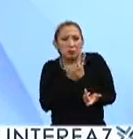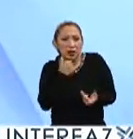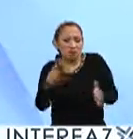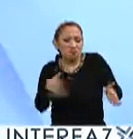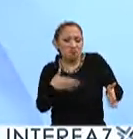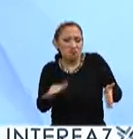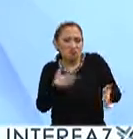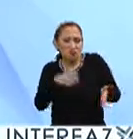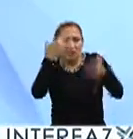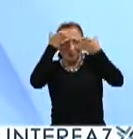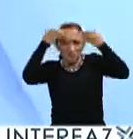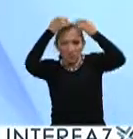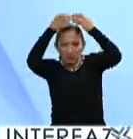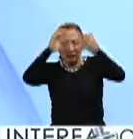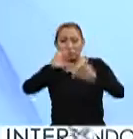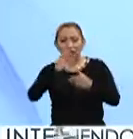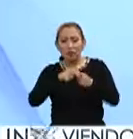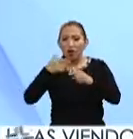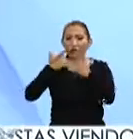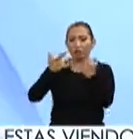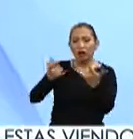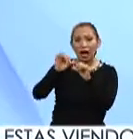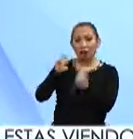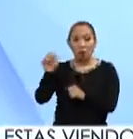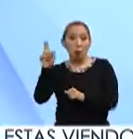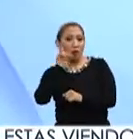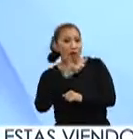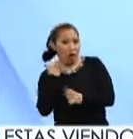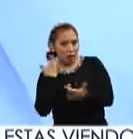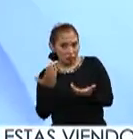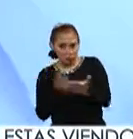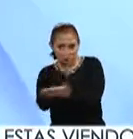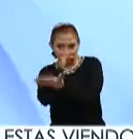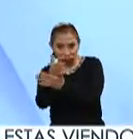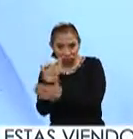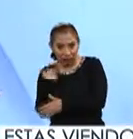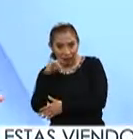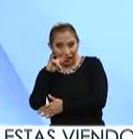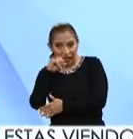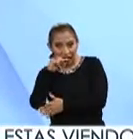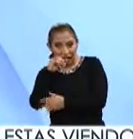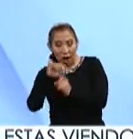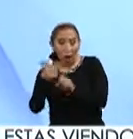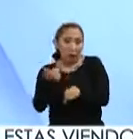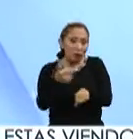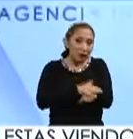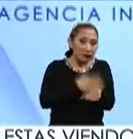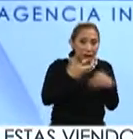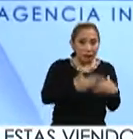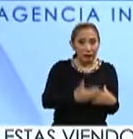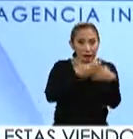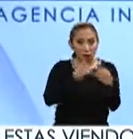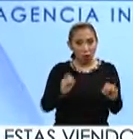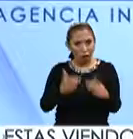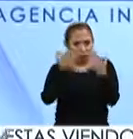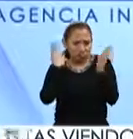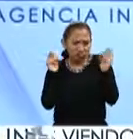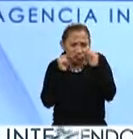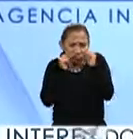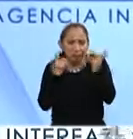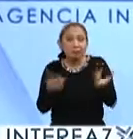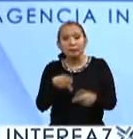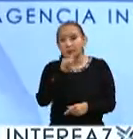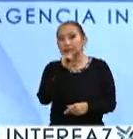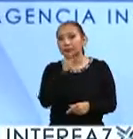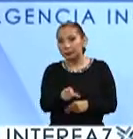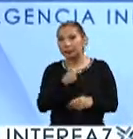chef, que se dedique a la historia del arte, o que una mujer sea ingeniero o se dedique a la administración de empresas o negocios. Pero también